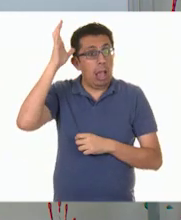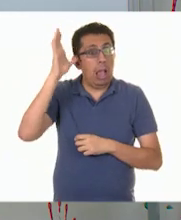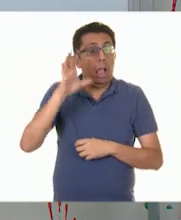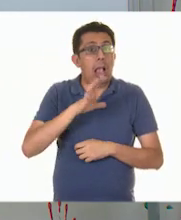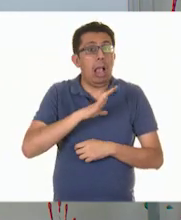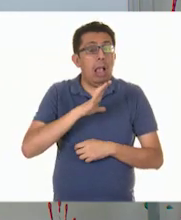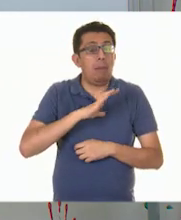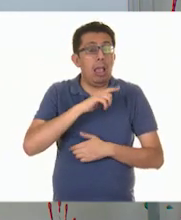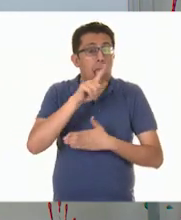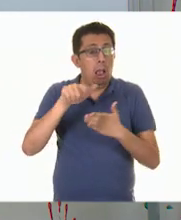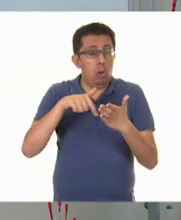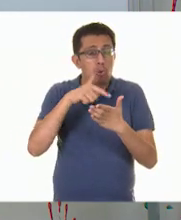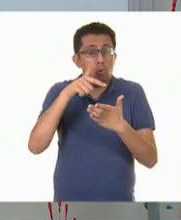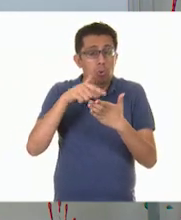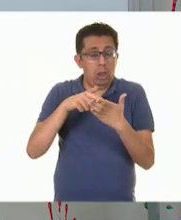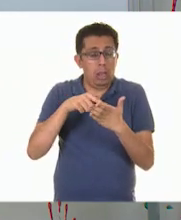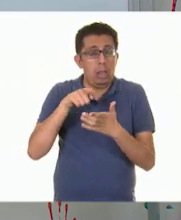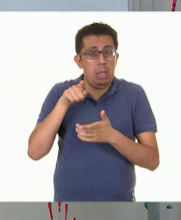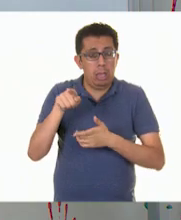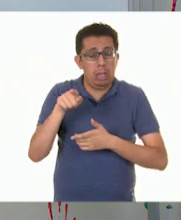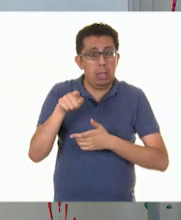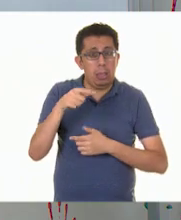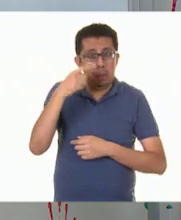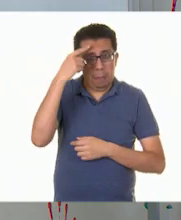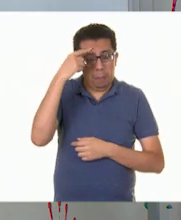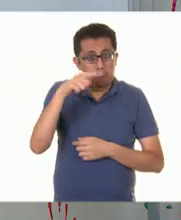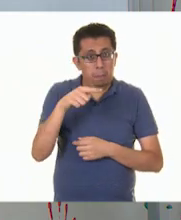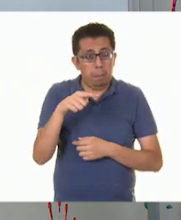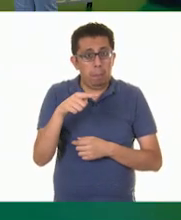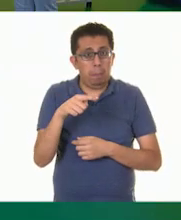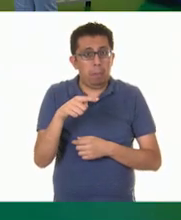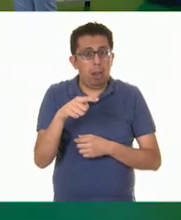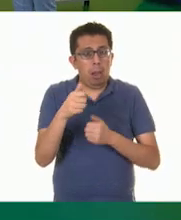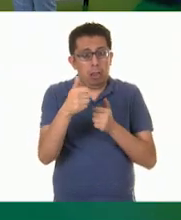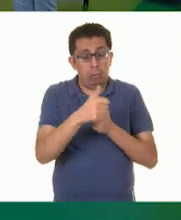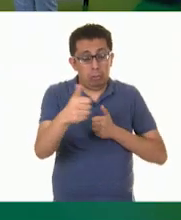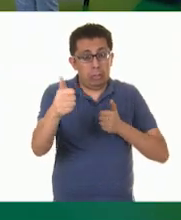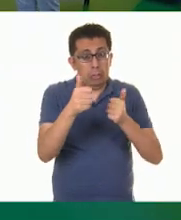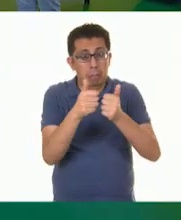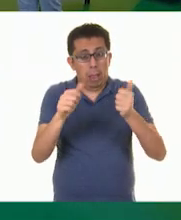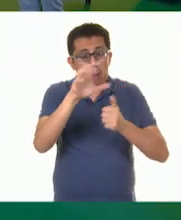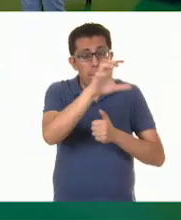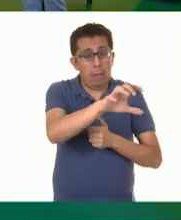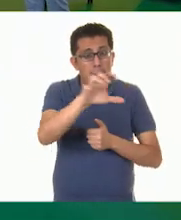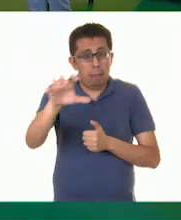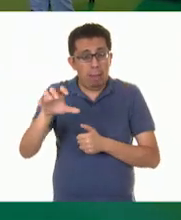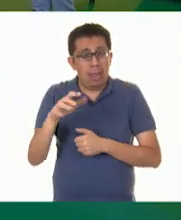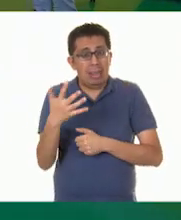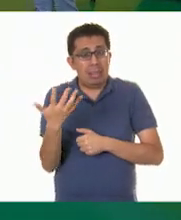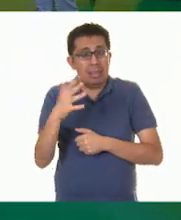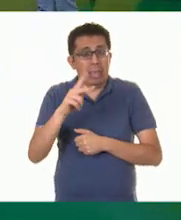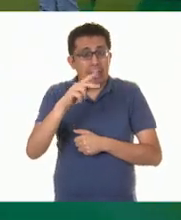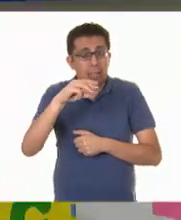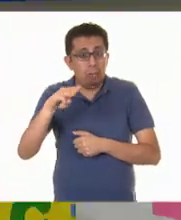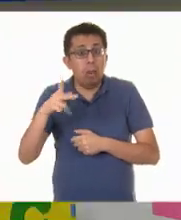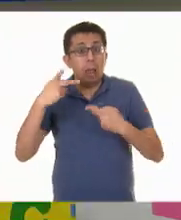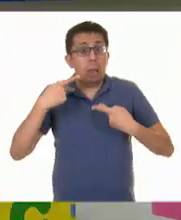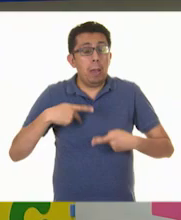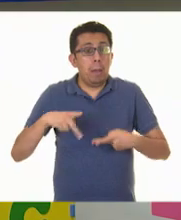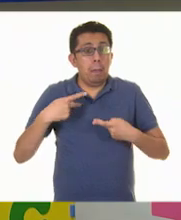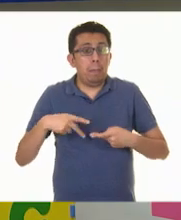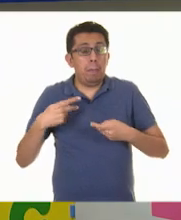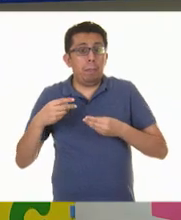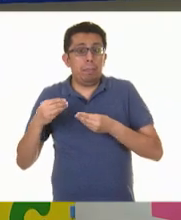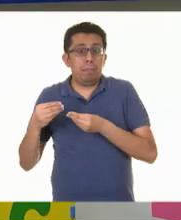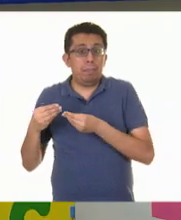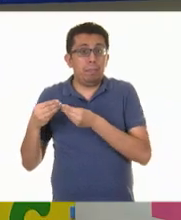llamados Techialoyan, que distanciaban entre 10 kilómetros entre cada uno. Lo que hacían es que alguien llevaba el mensaje,